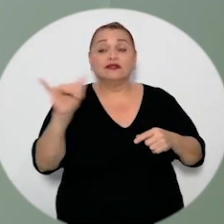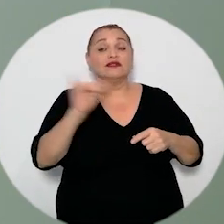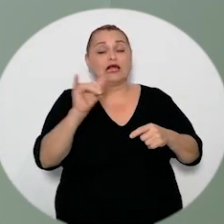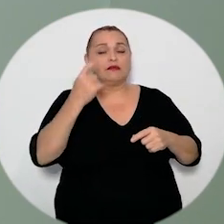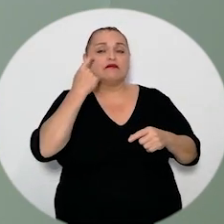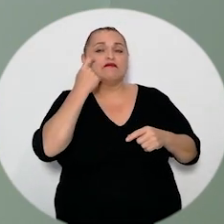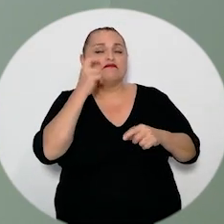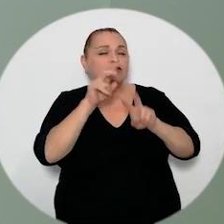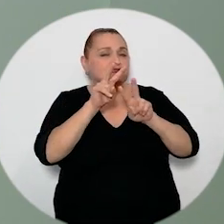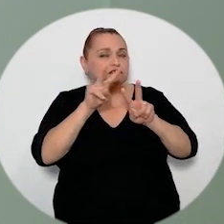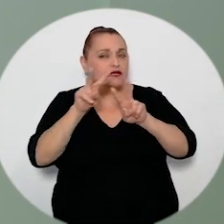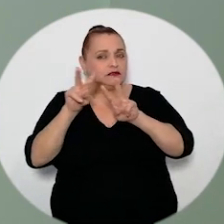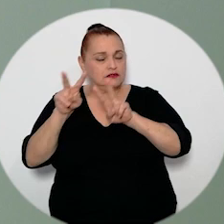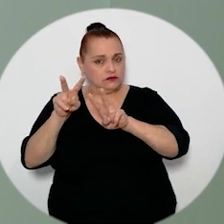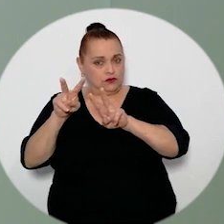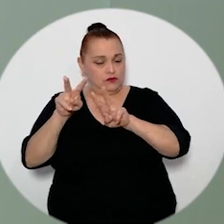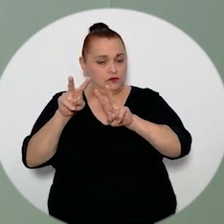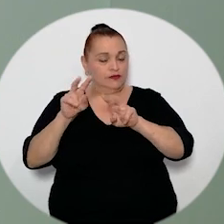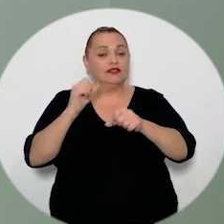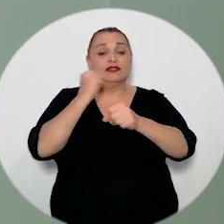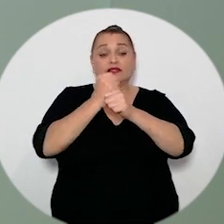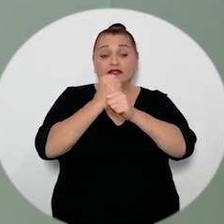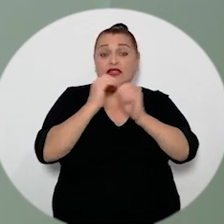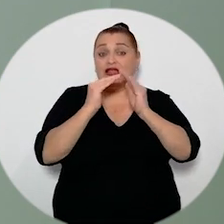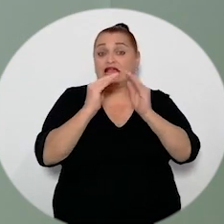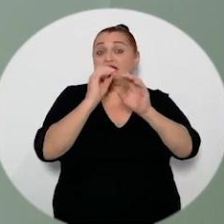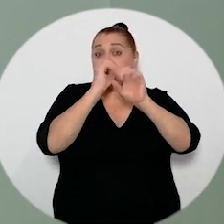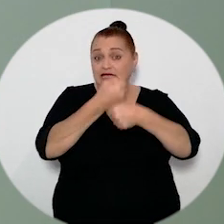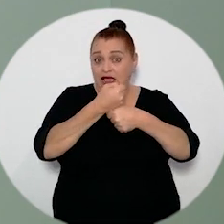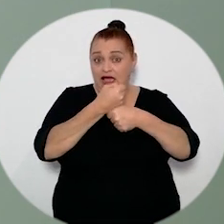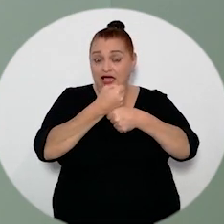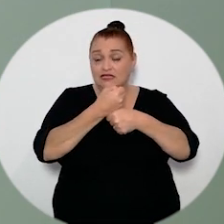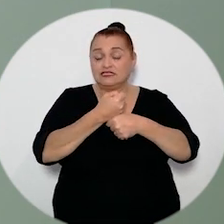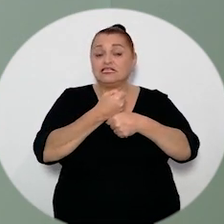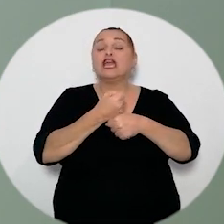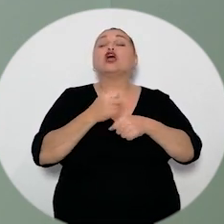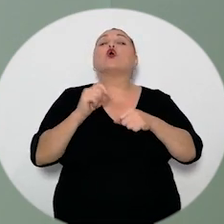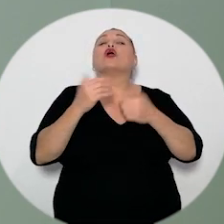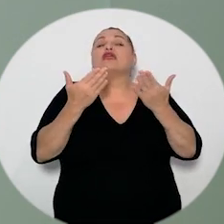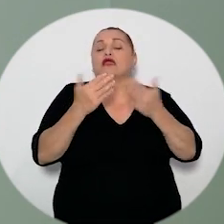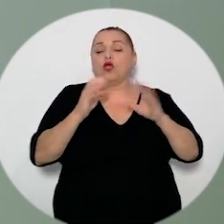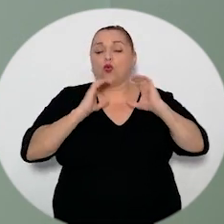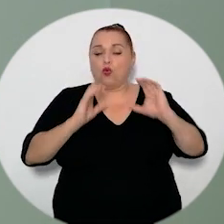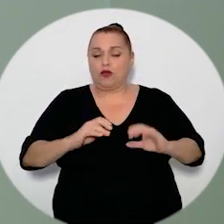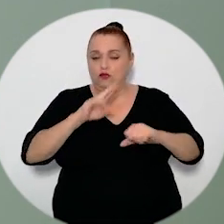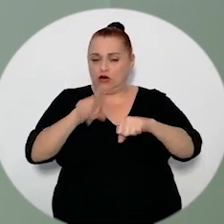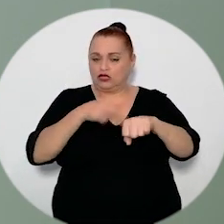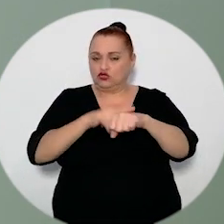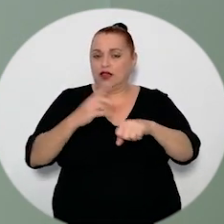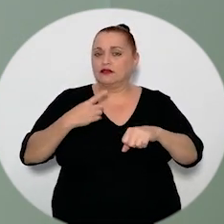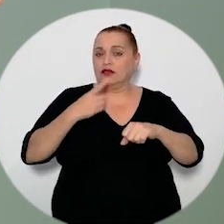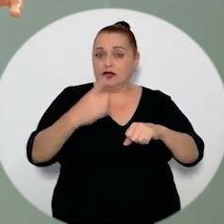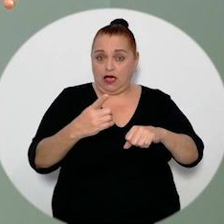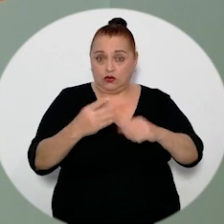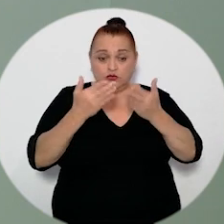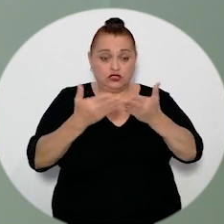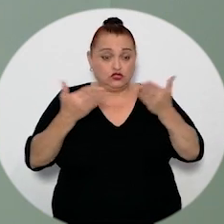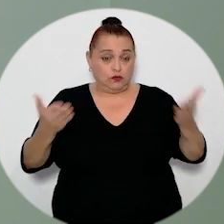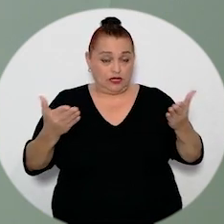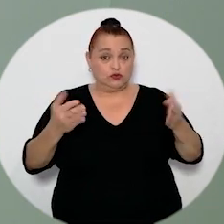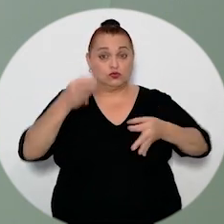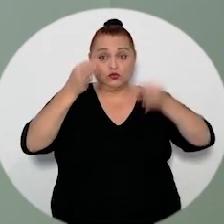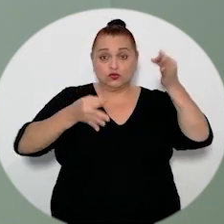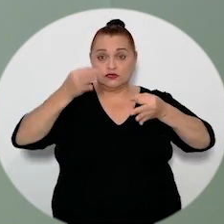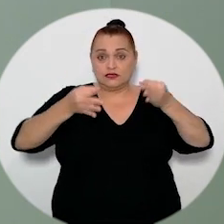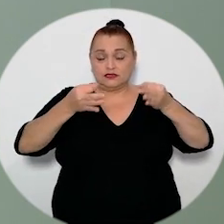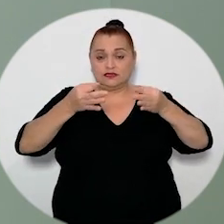y también en la fiscalización de esto, tarea que se lleva a cabo a través del Cuerpo Nacional de Delegados y de los instrumentos de la